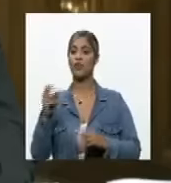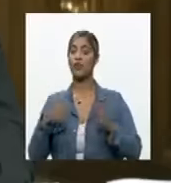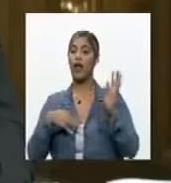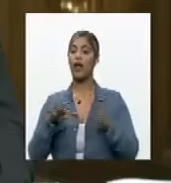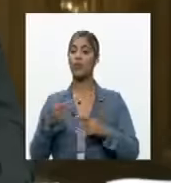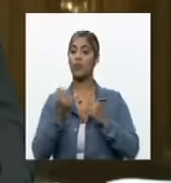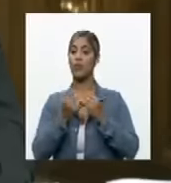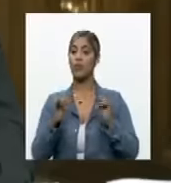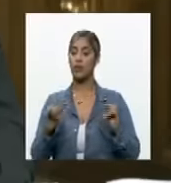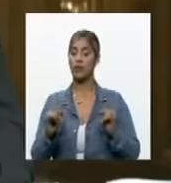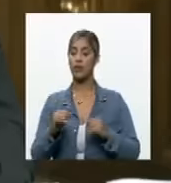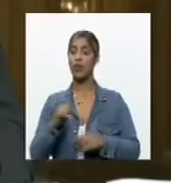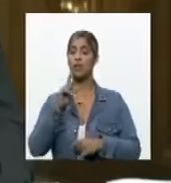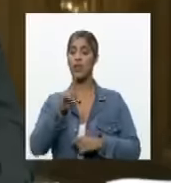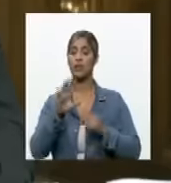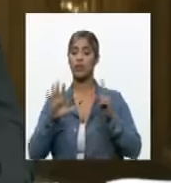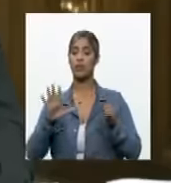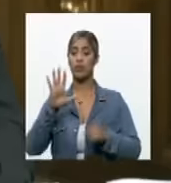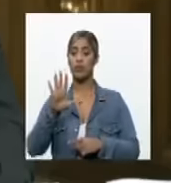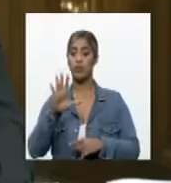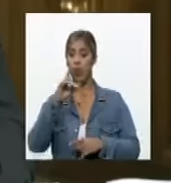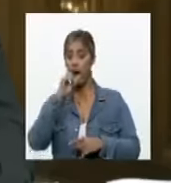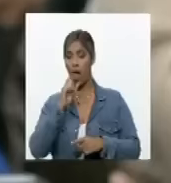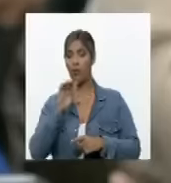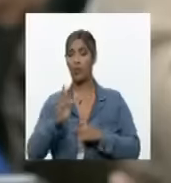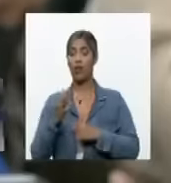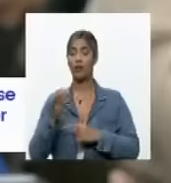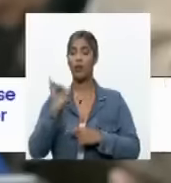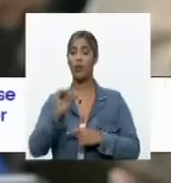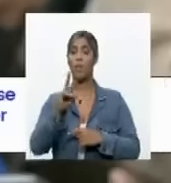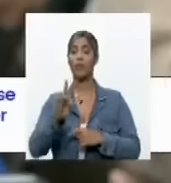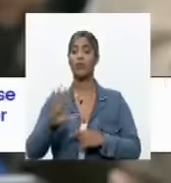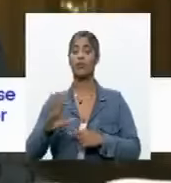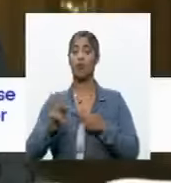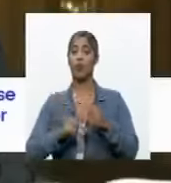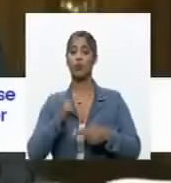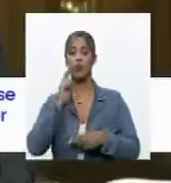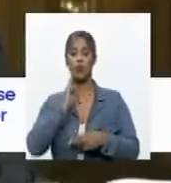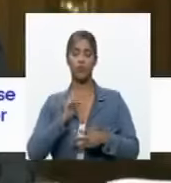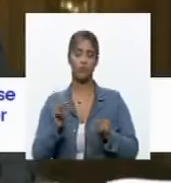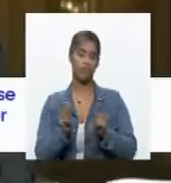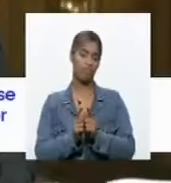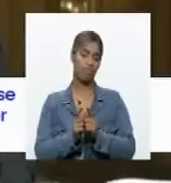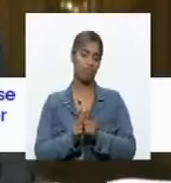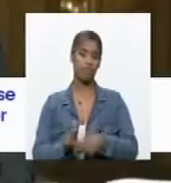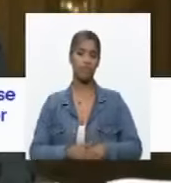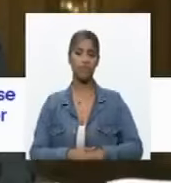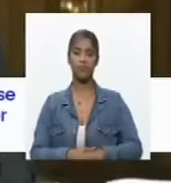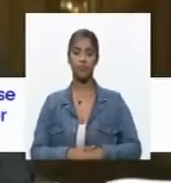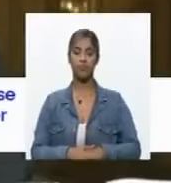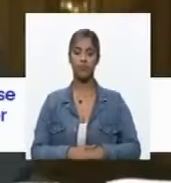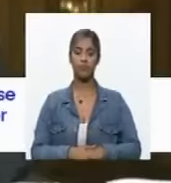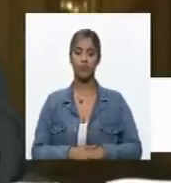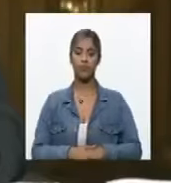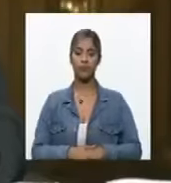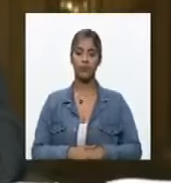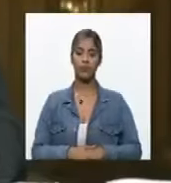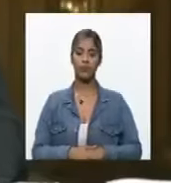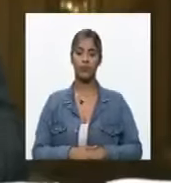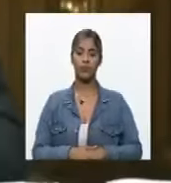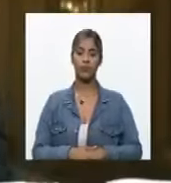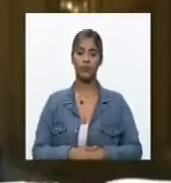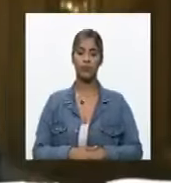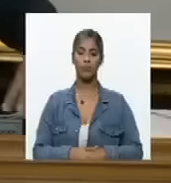de la Independencia, 165 de la Federación y 25 de la Revolución Bolivariana. Es todo, ciudadano primer vicepresidente.